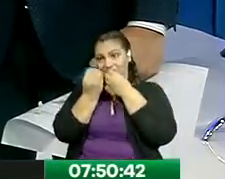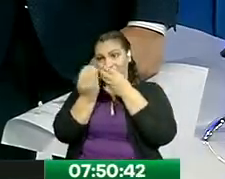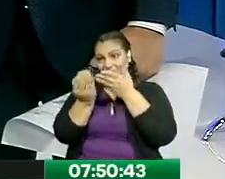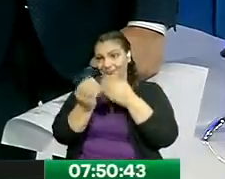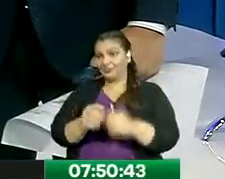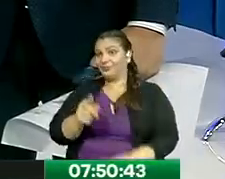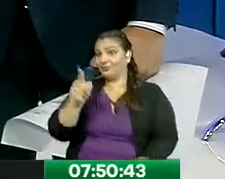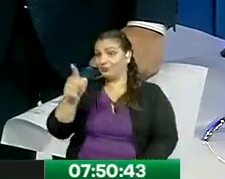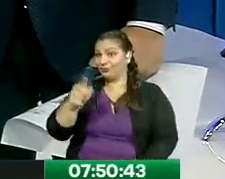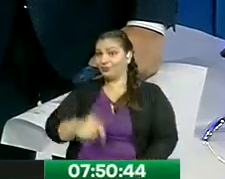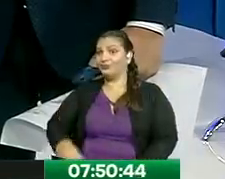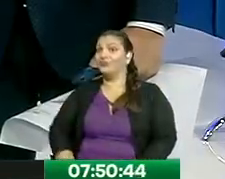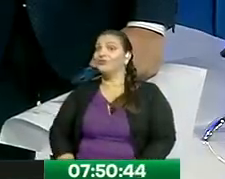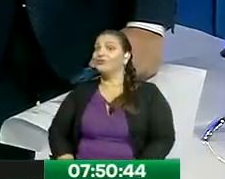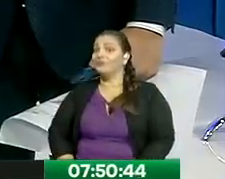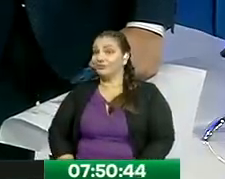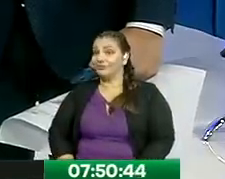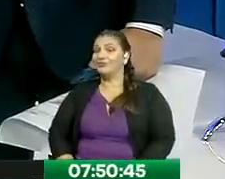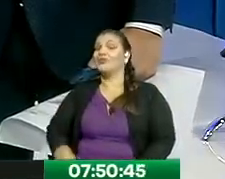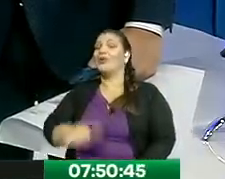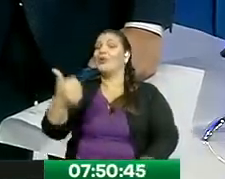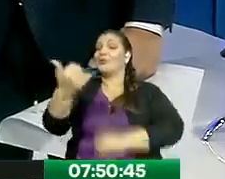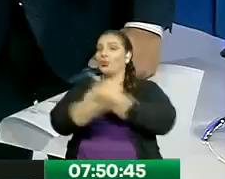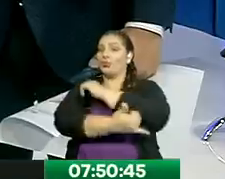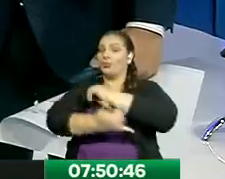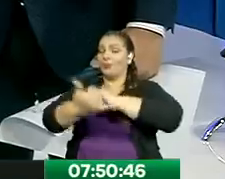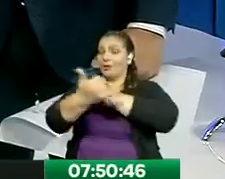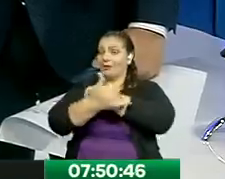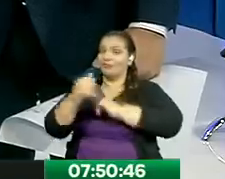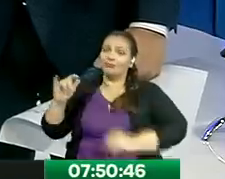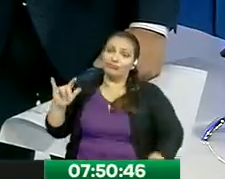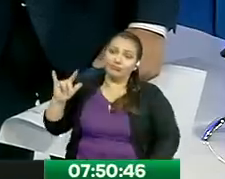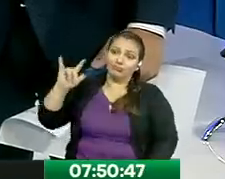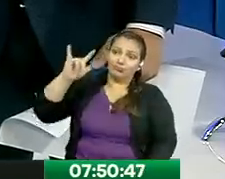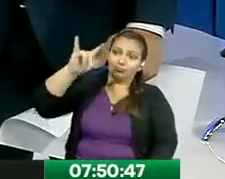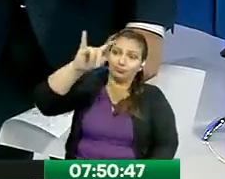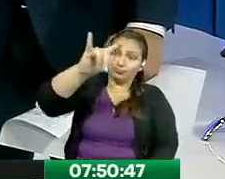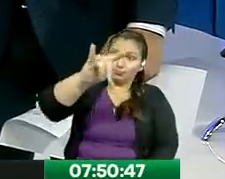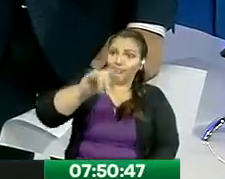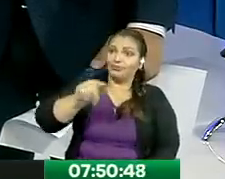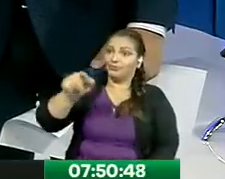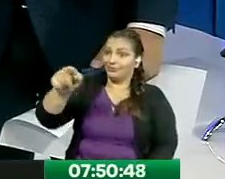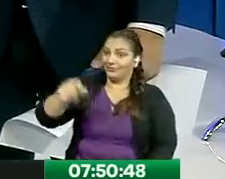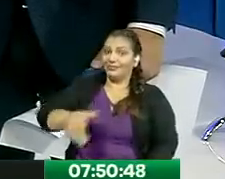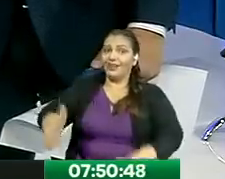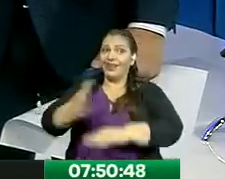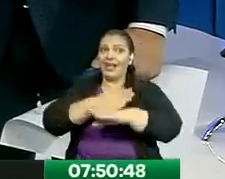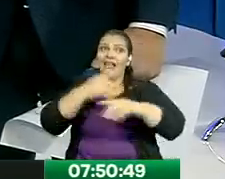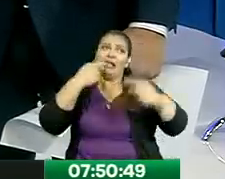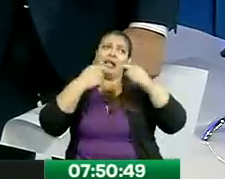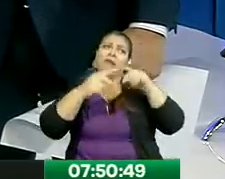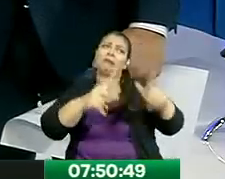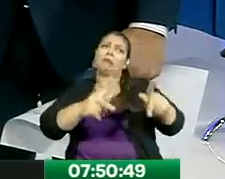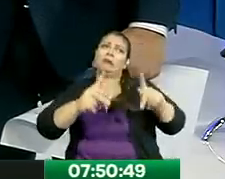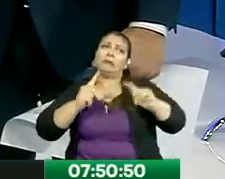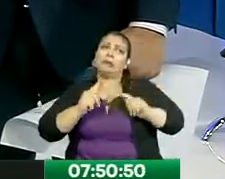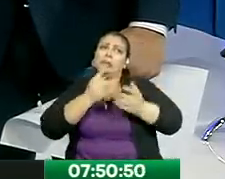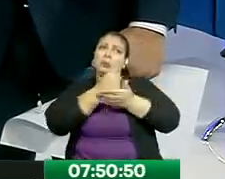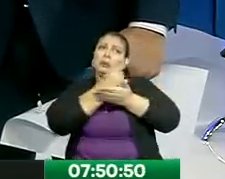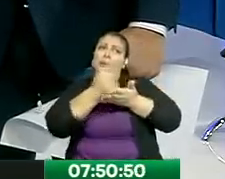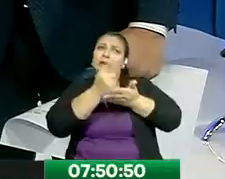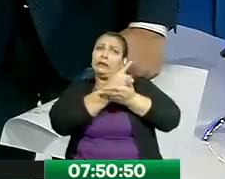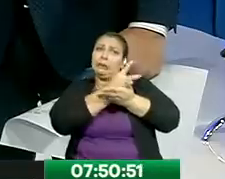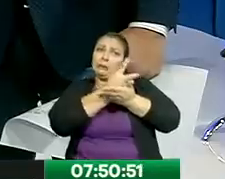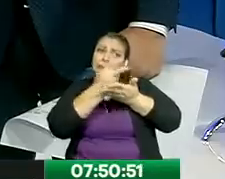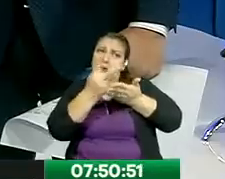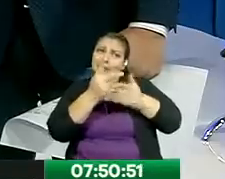los alpes huesos que incluso has pedido quince días de vacaciones porque piensas disfrutar por ella junto a tu familia aprovechando del feriado es